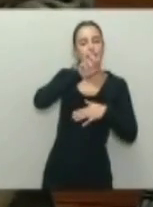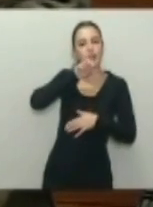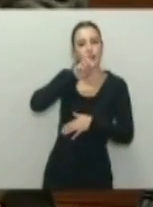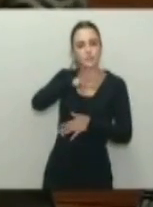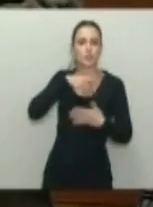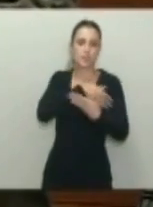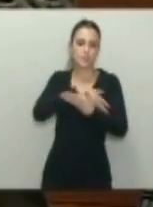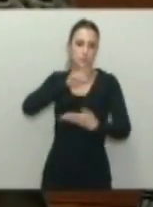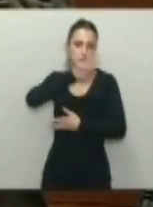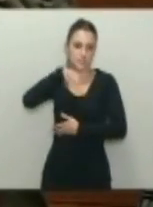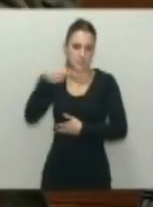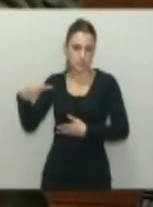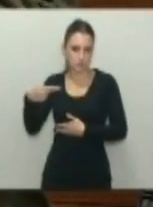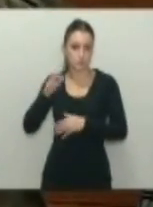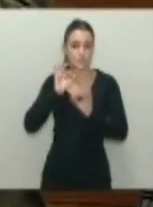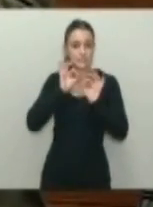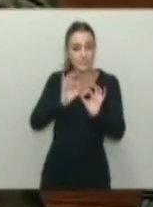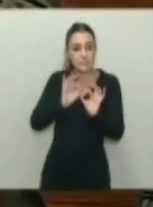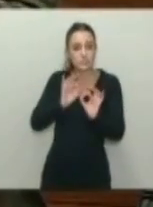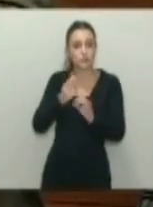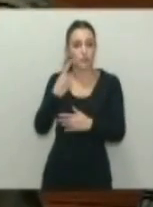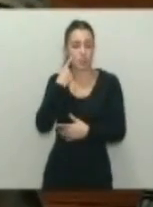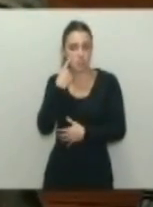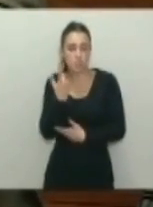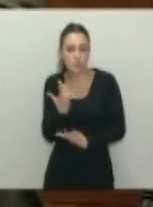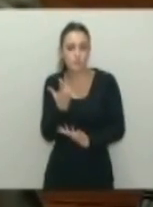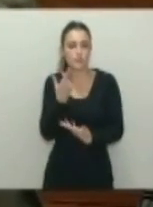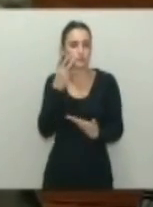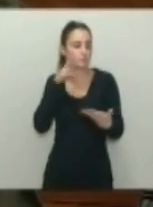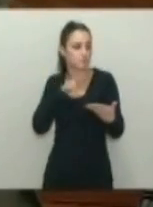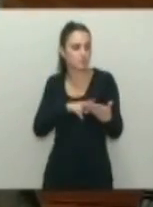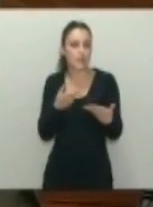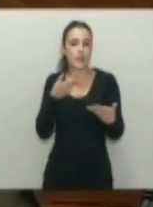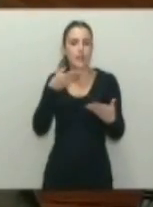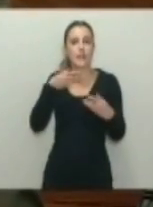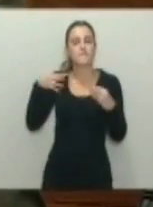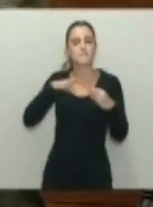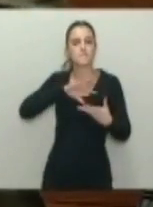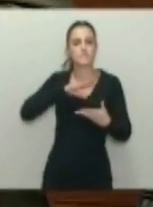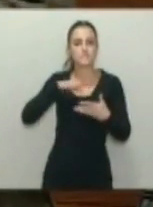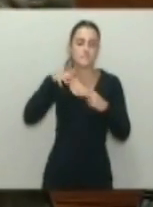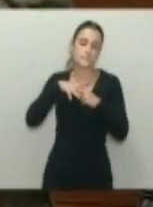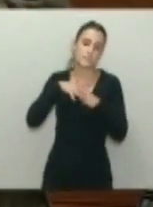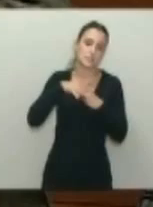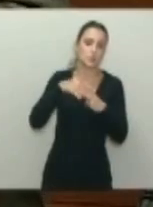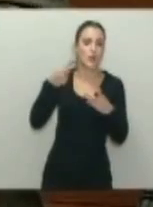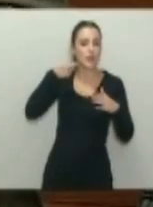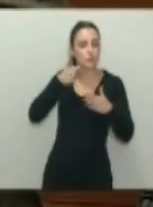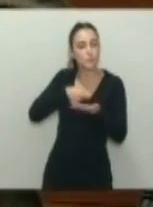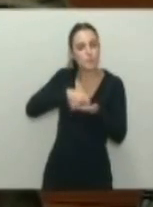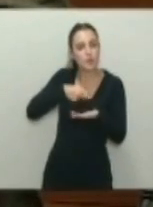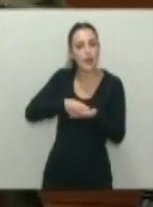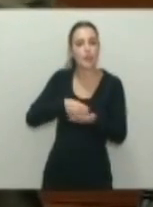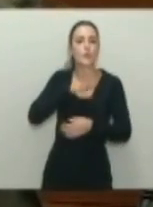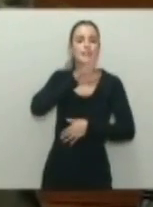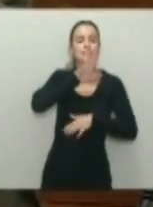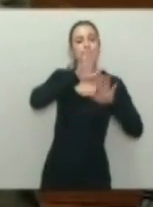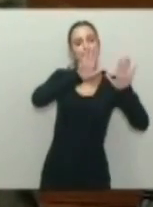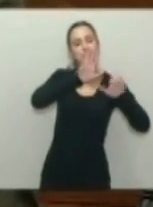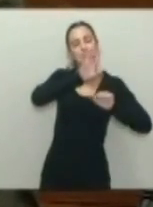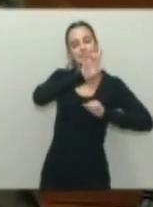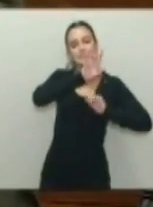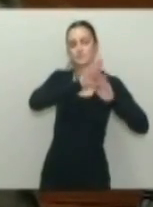ejecución nos indican que ha sido facturado el 65%. Por las mismas razones nos gustaría saber